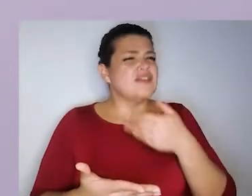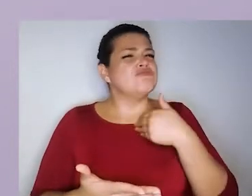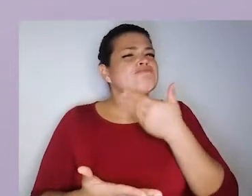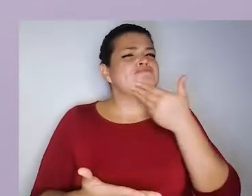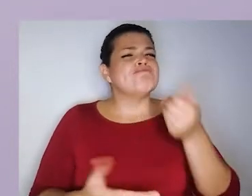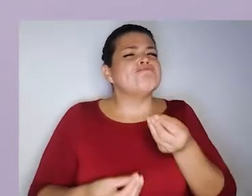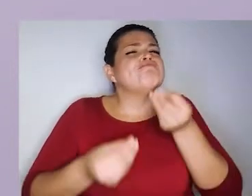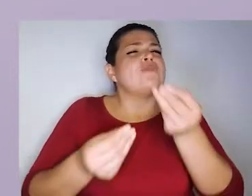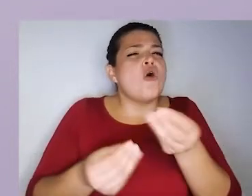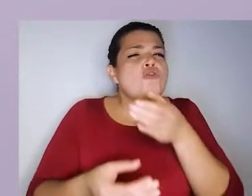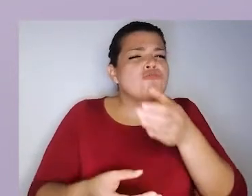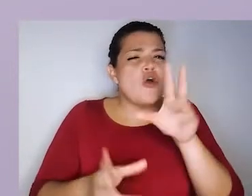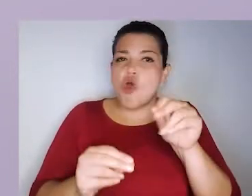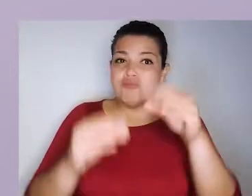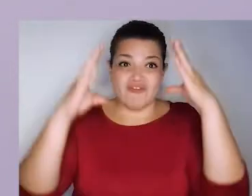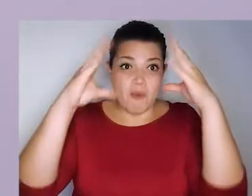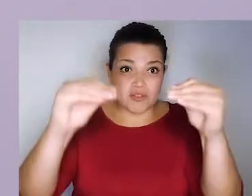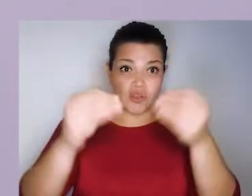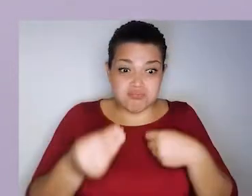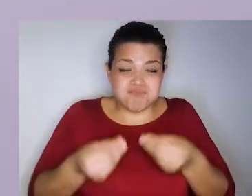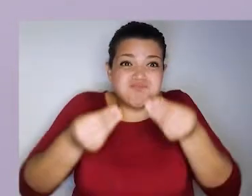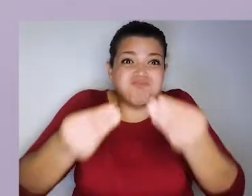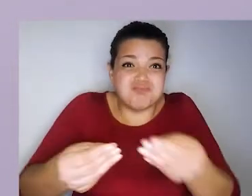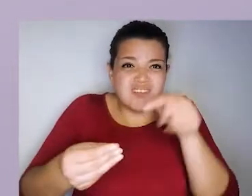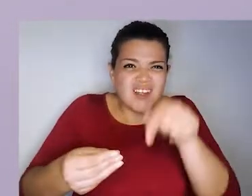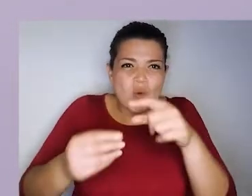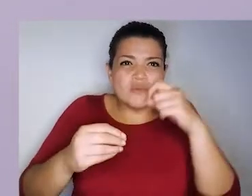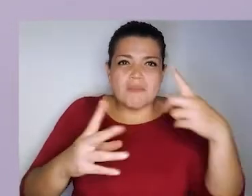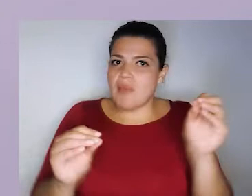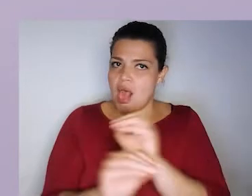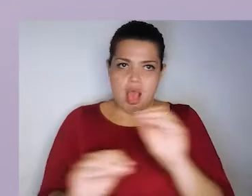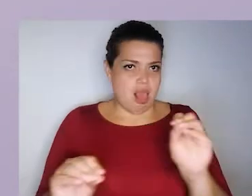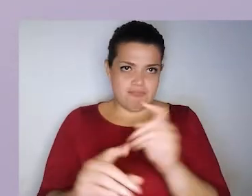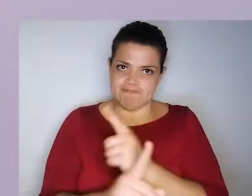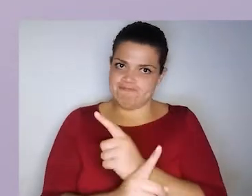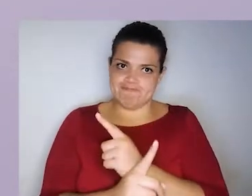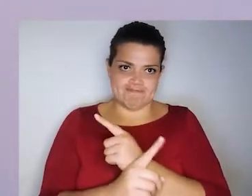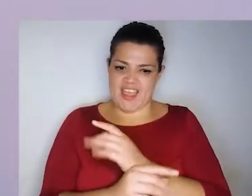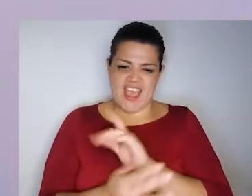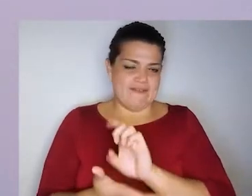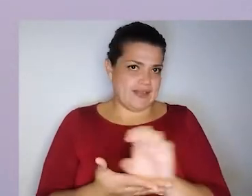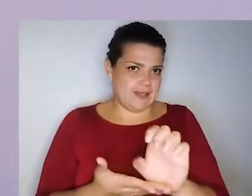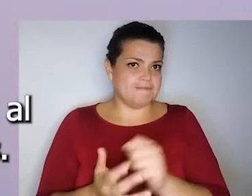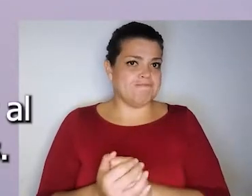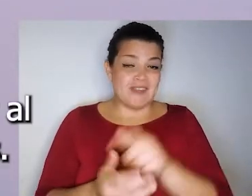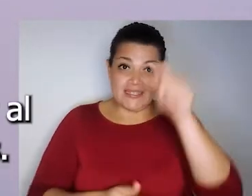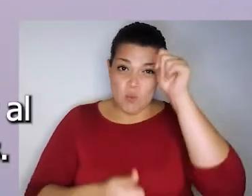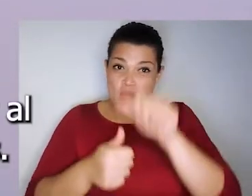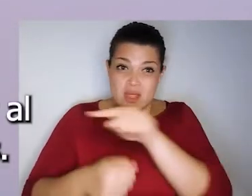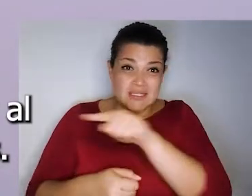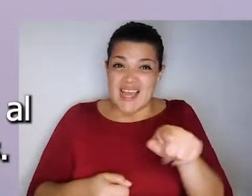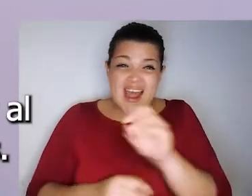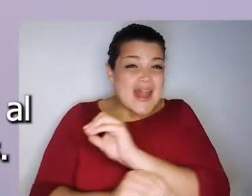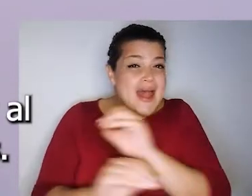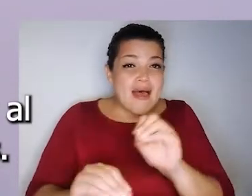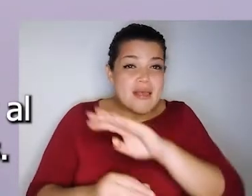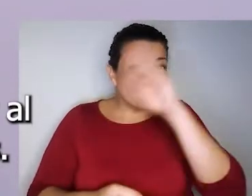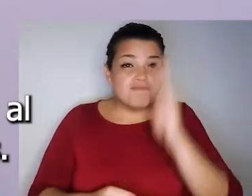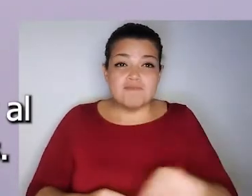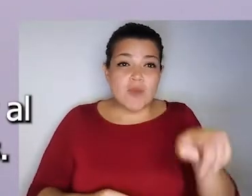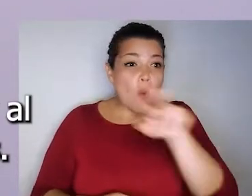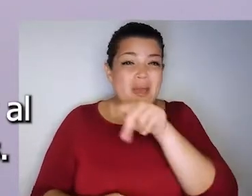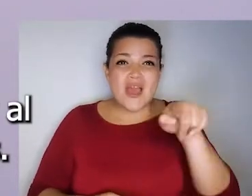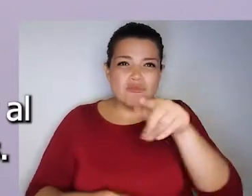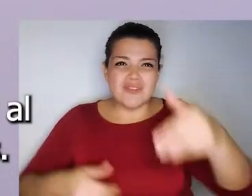icono, le recomendamos no compartir ningún tipo de información por ese medio. Recuerde que ninguno